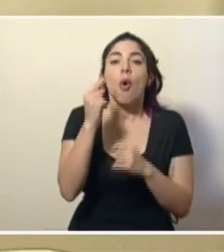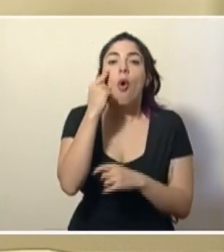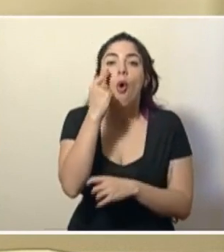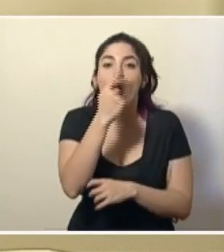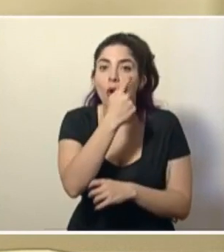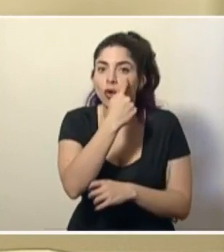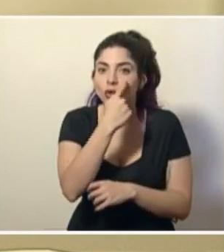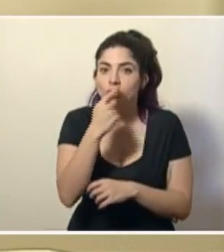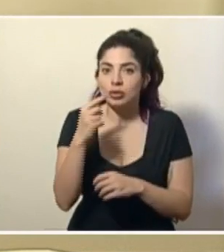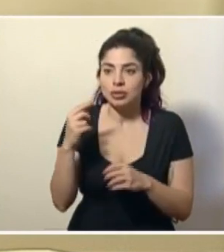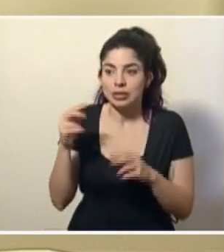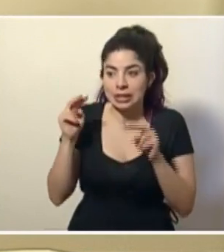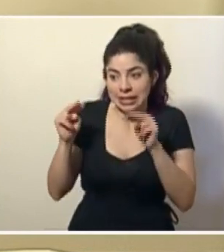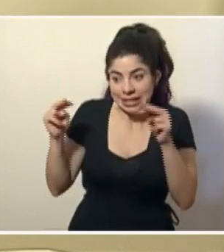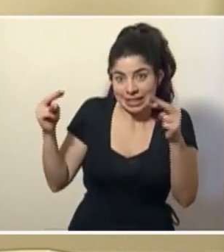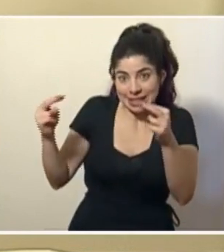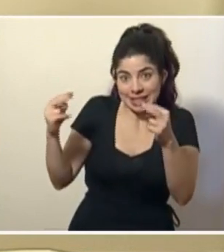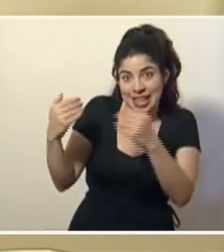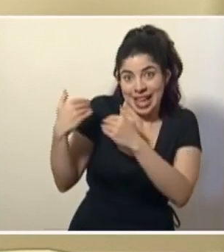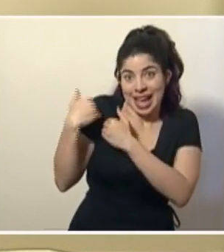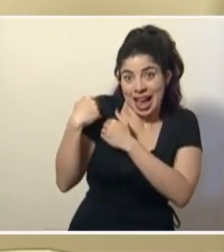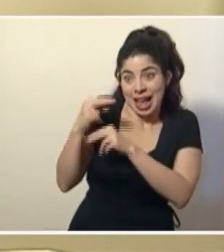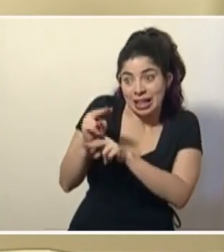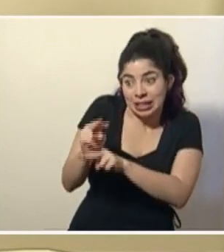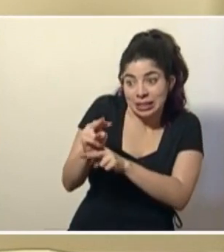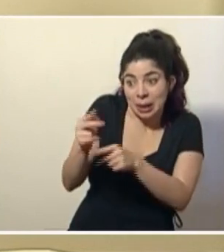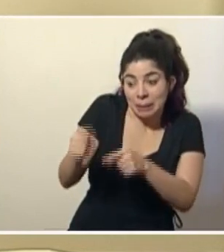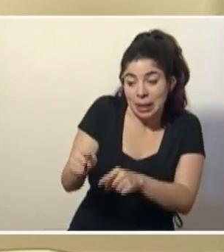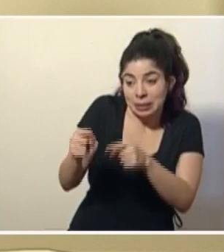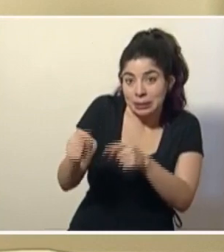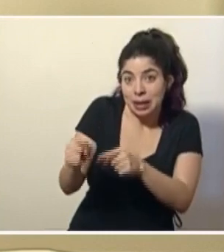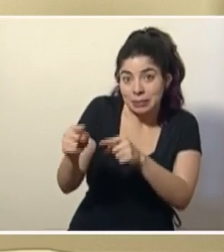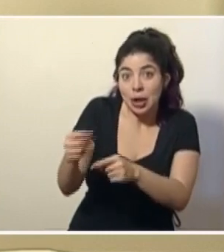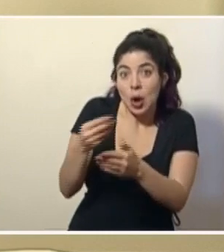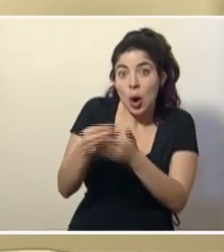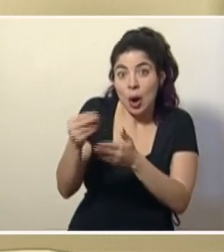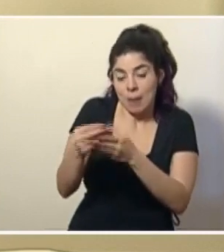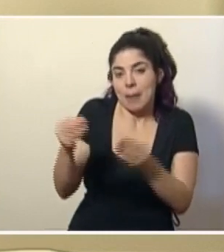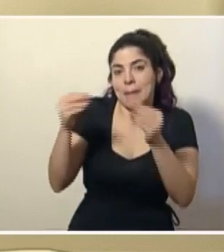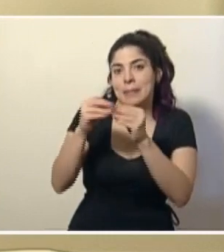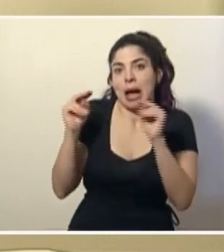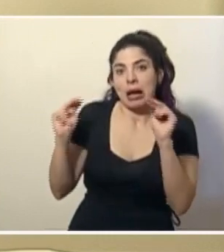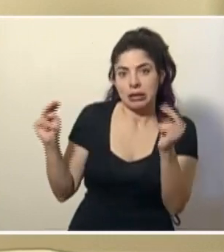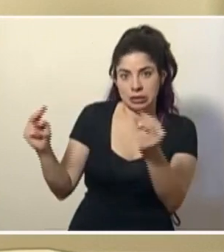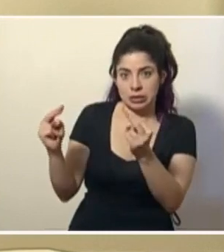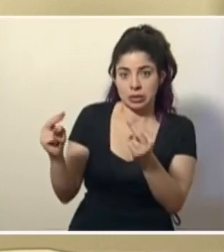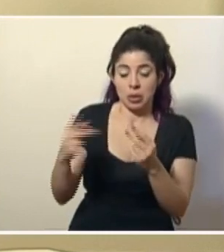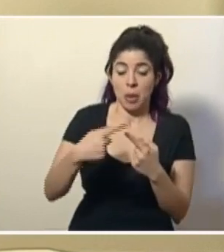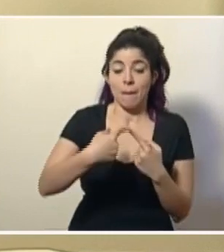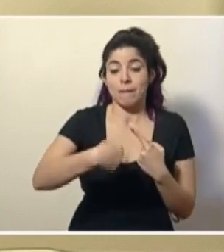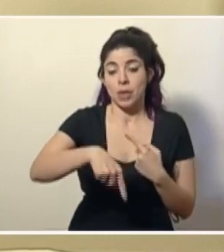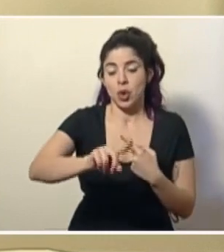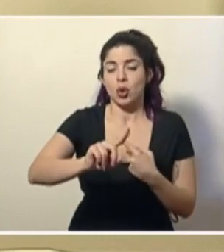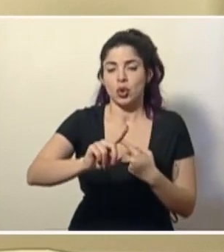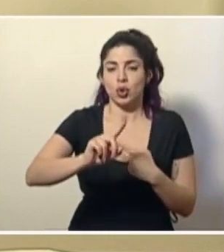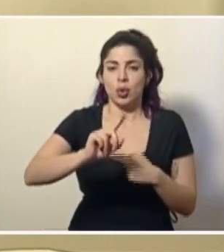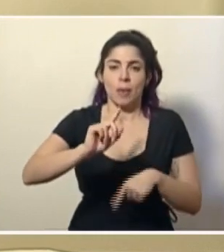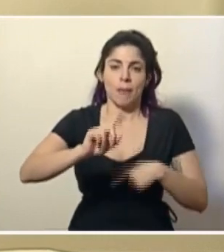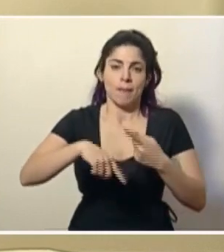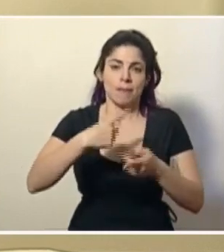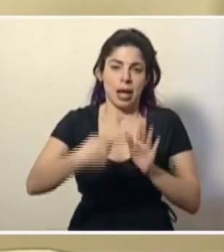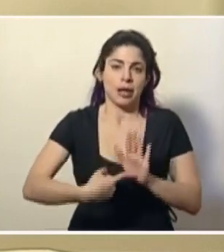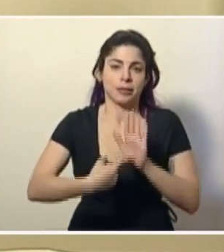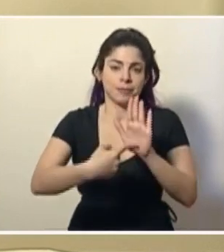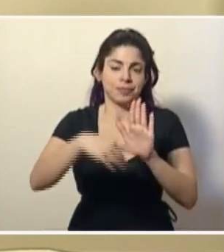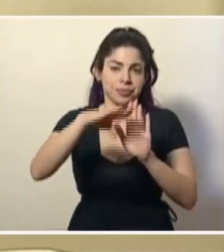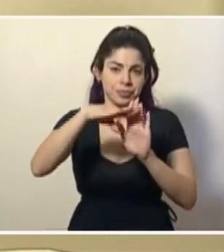ojos que están monitoreando lo que está sucediendo en las compras. Y pronto vamos a estar presentando